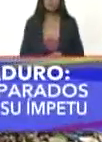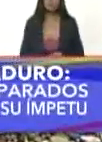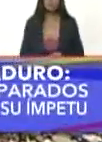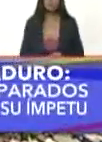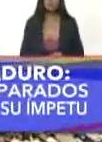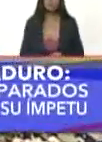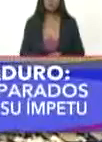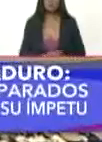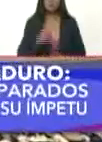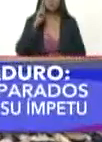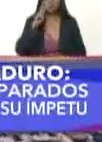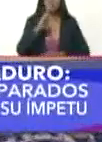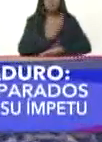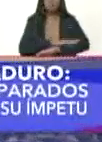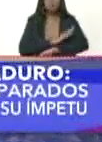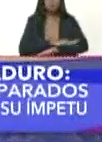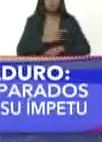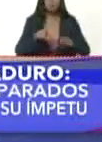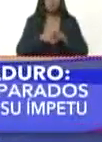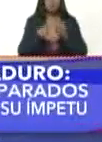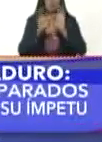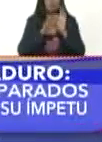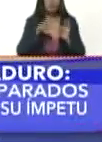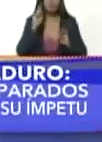Hay que ver ese carácter